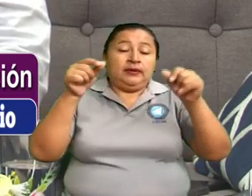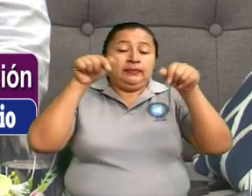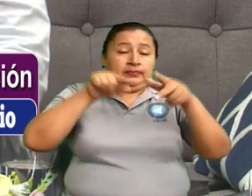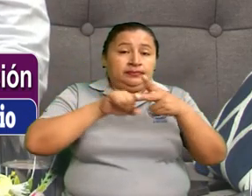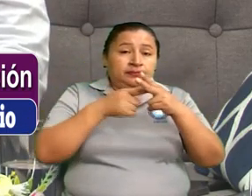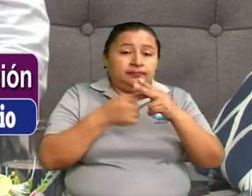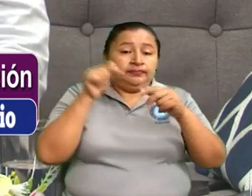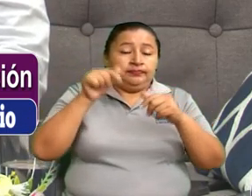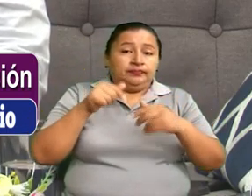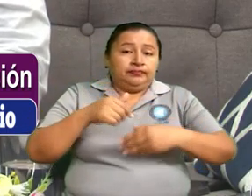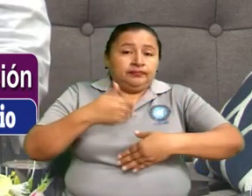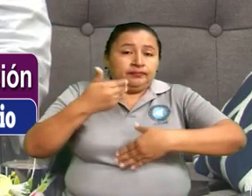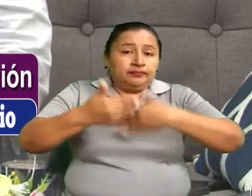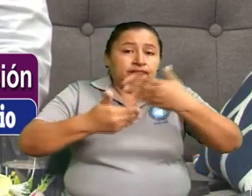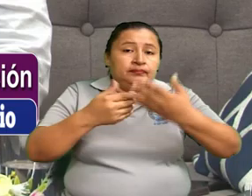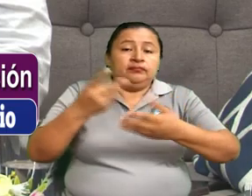ha